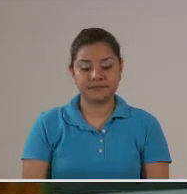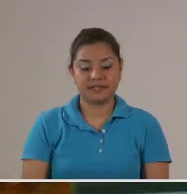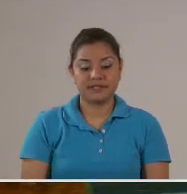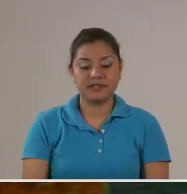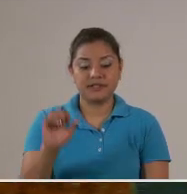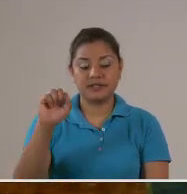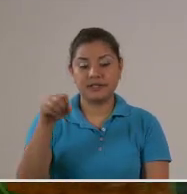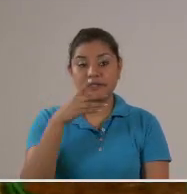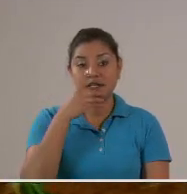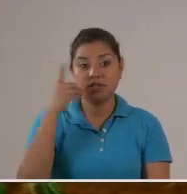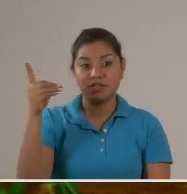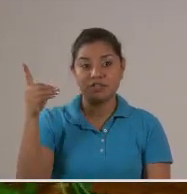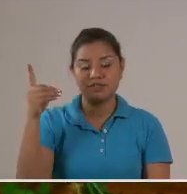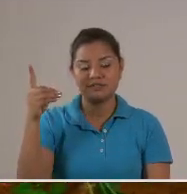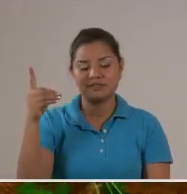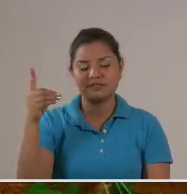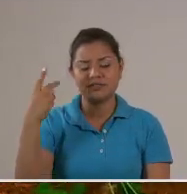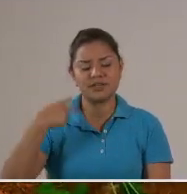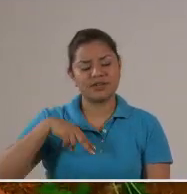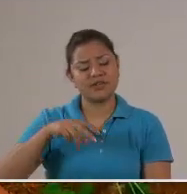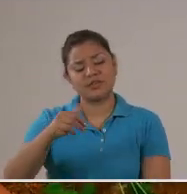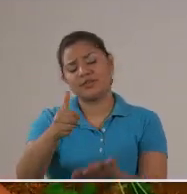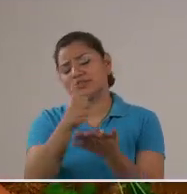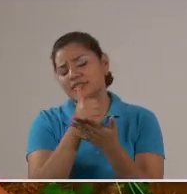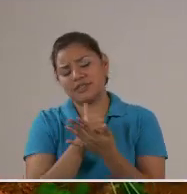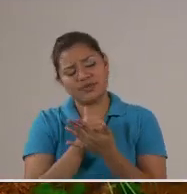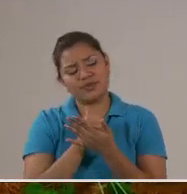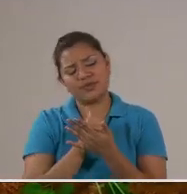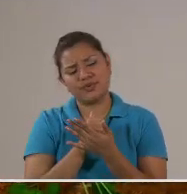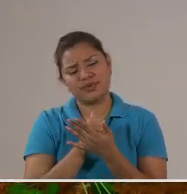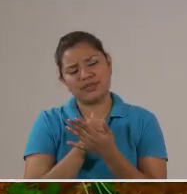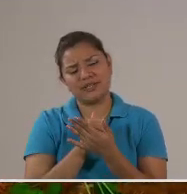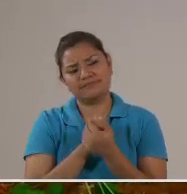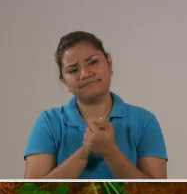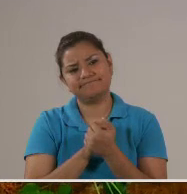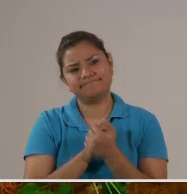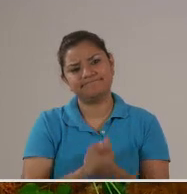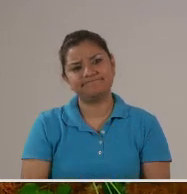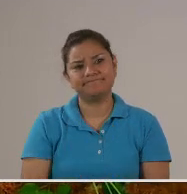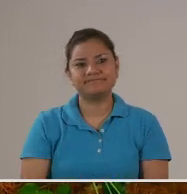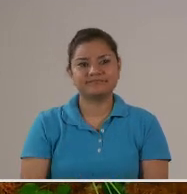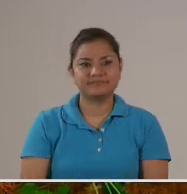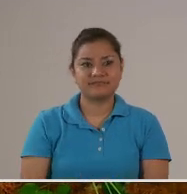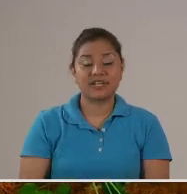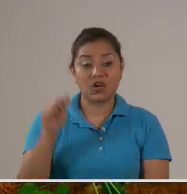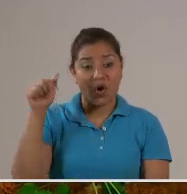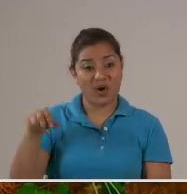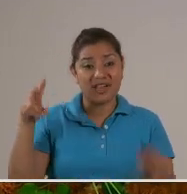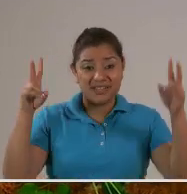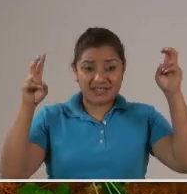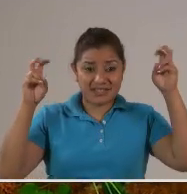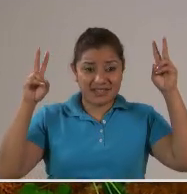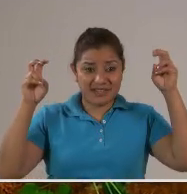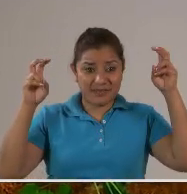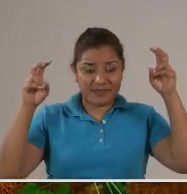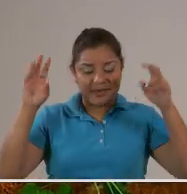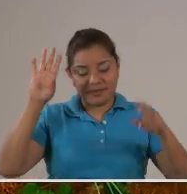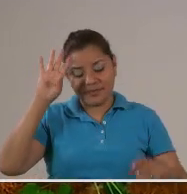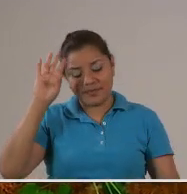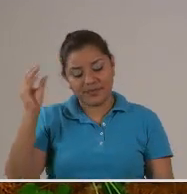entender Si lo entiendo se lo explico si no cambio de tema porque inventar lo